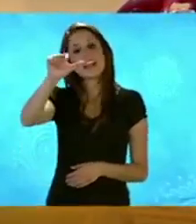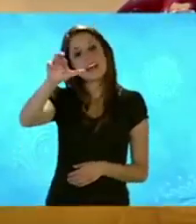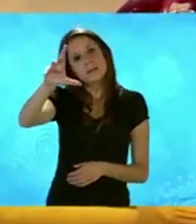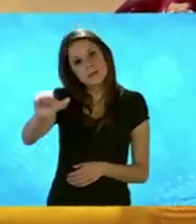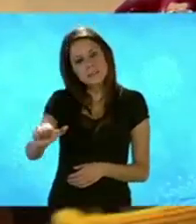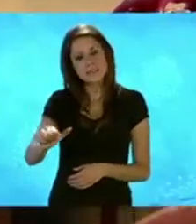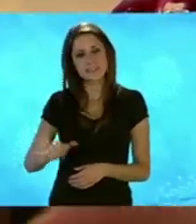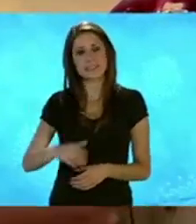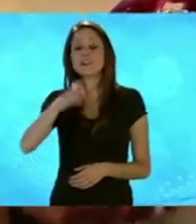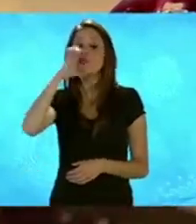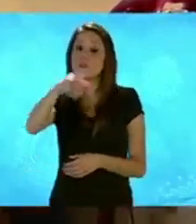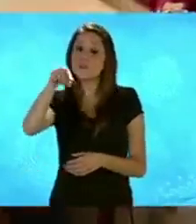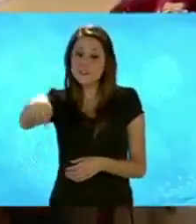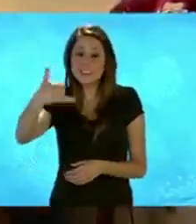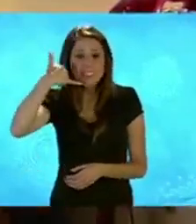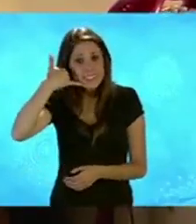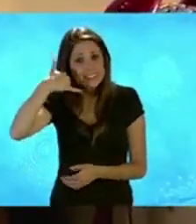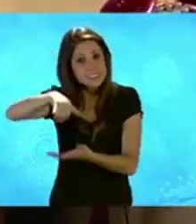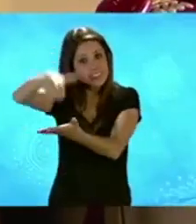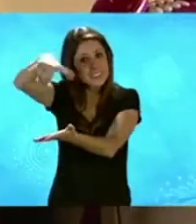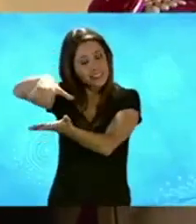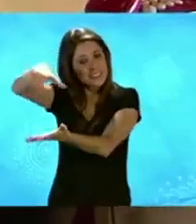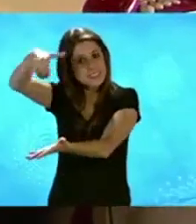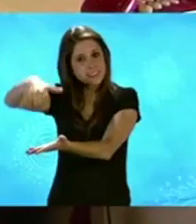Laura, contesta, hija.